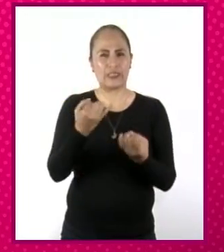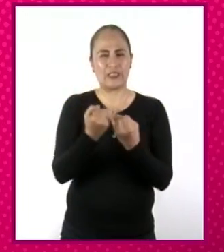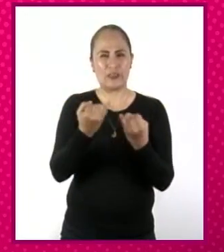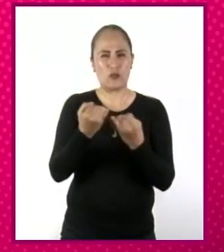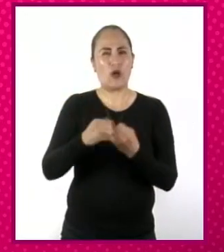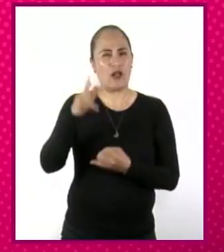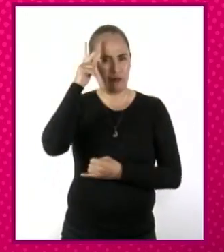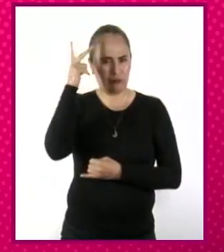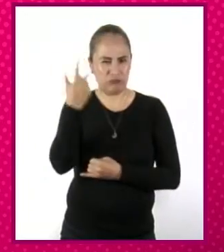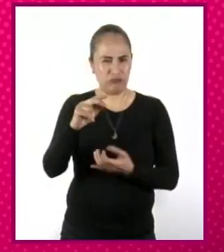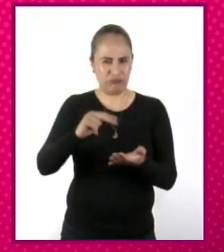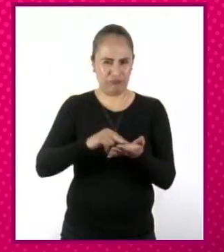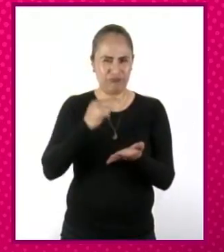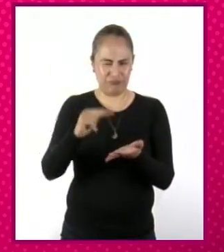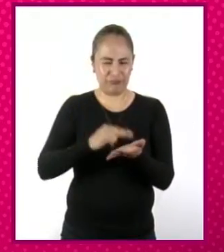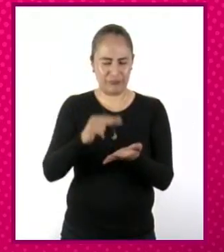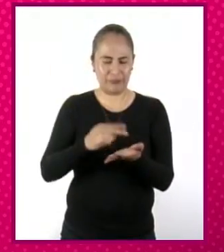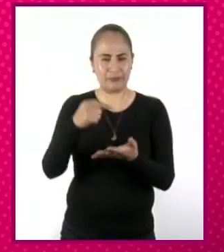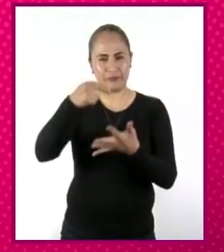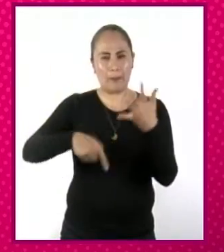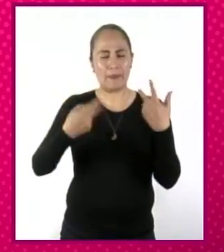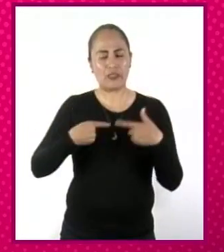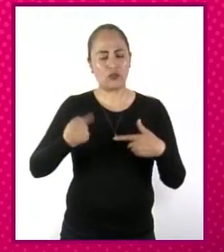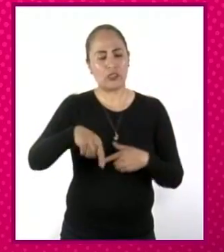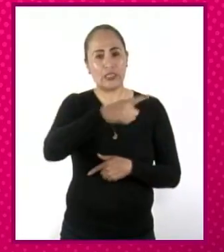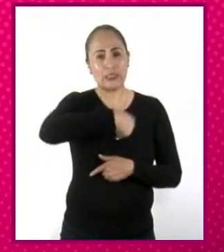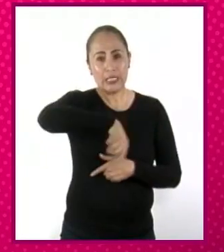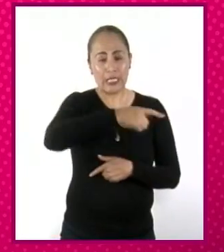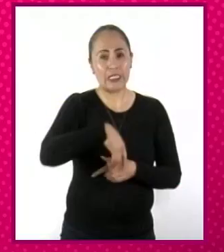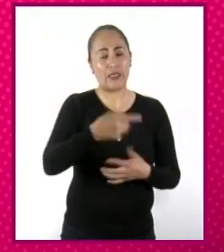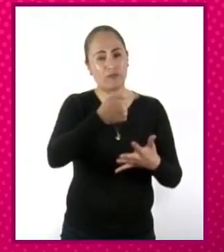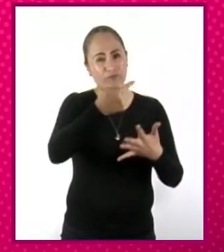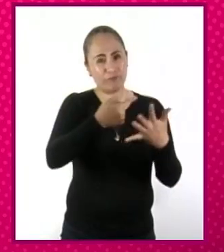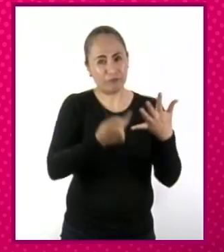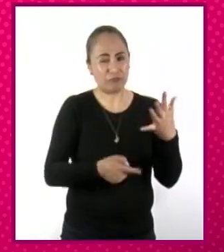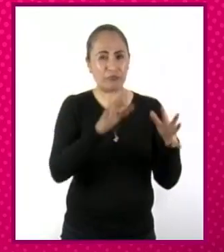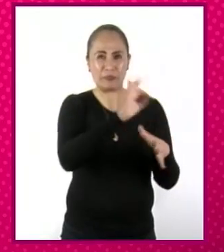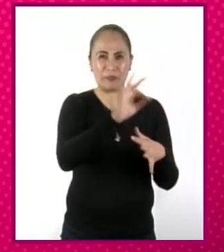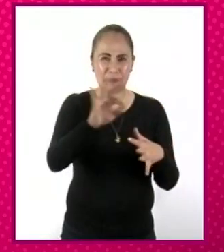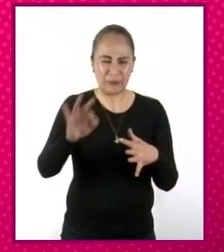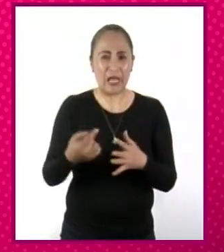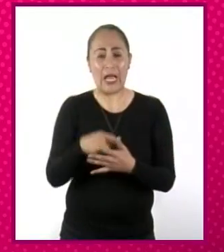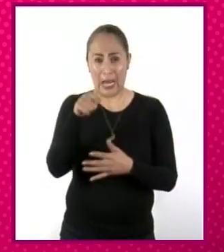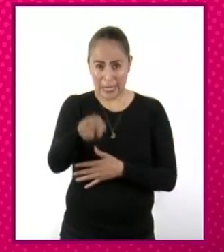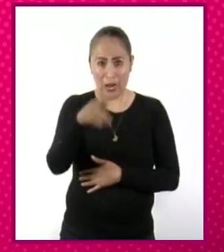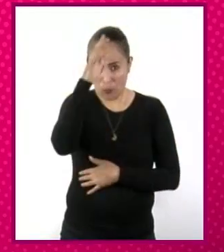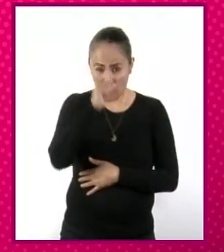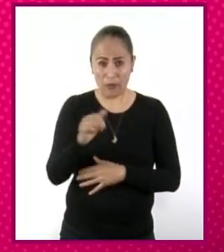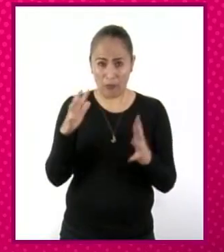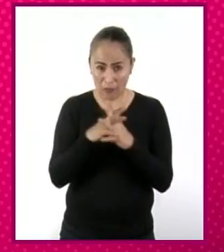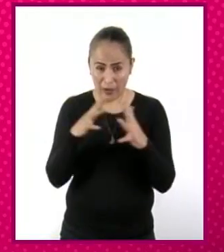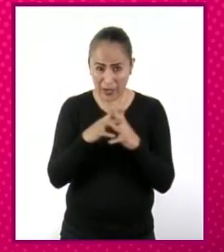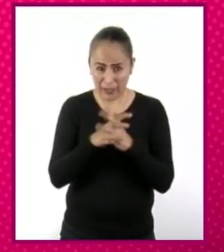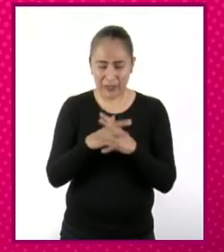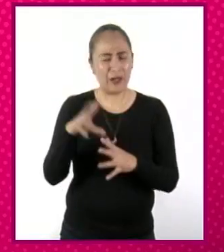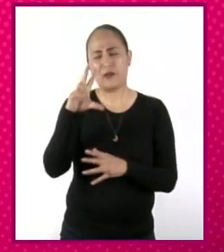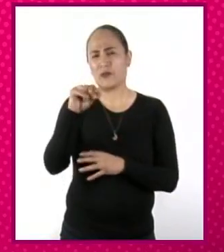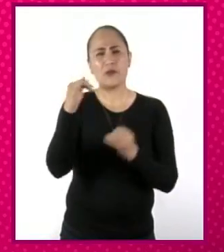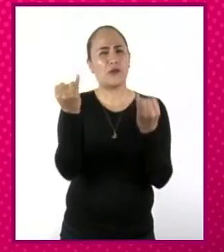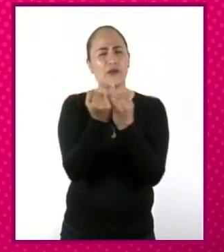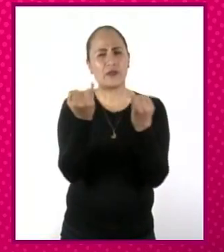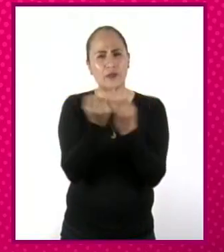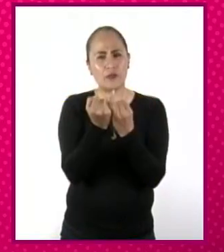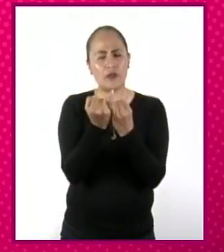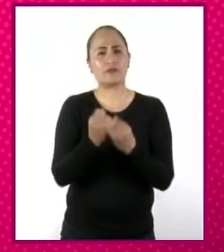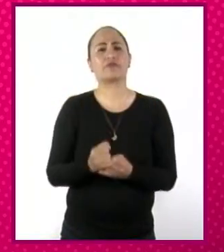una gran campaña tratando de convencer a la opinión pública, que cabe señalar que no estaba de acuerdo con esta guerra, de la necesidad de